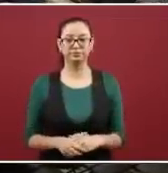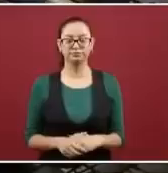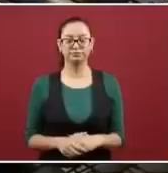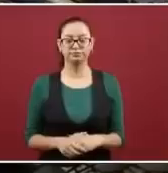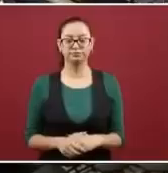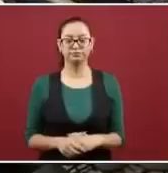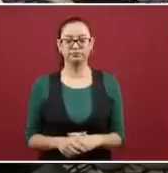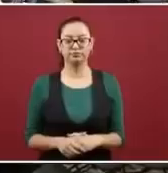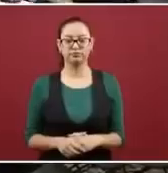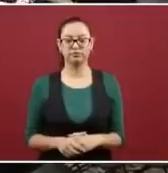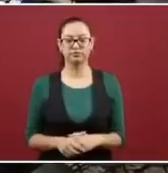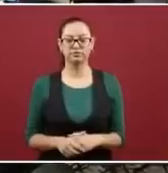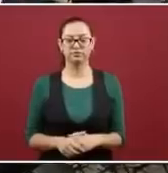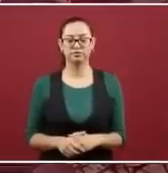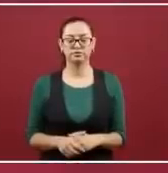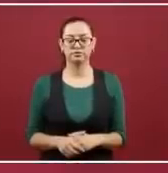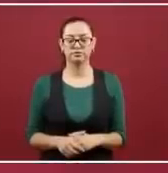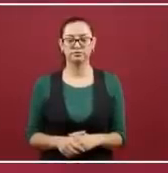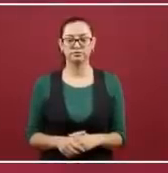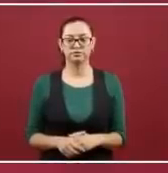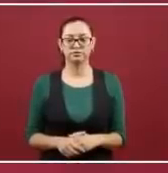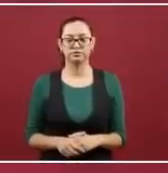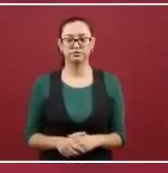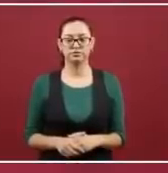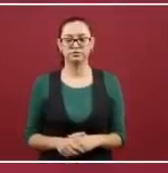inaugurar la feria